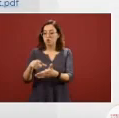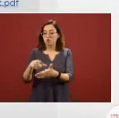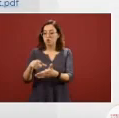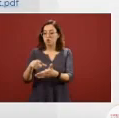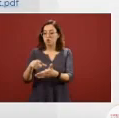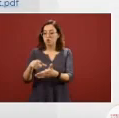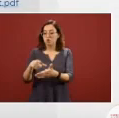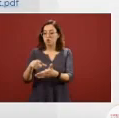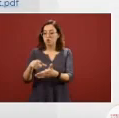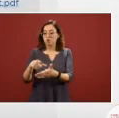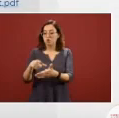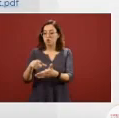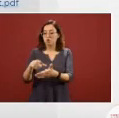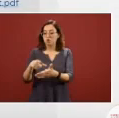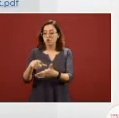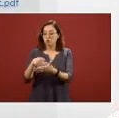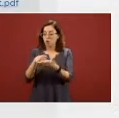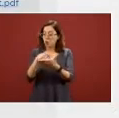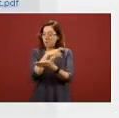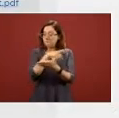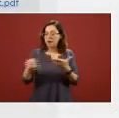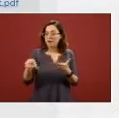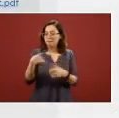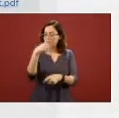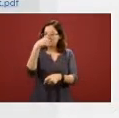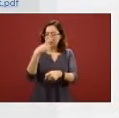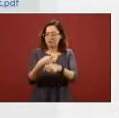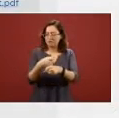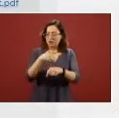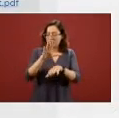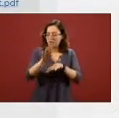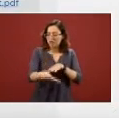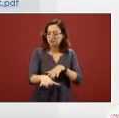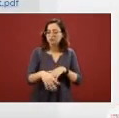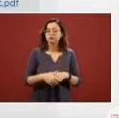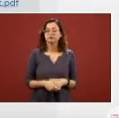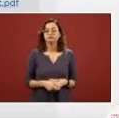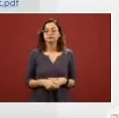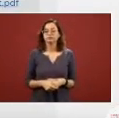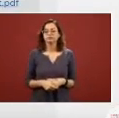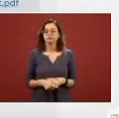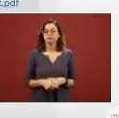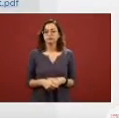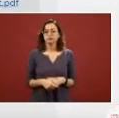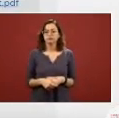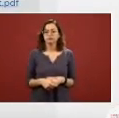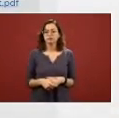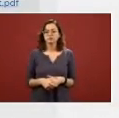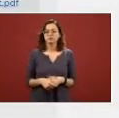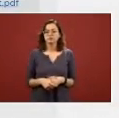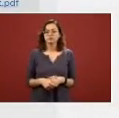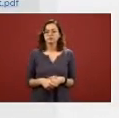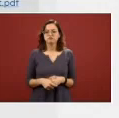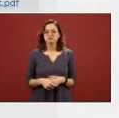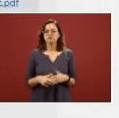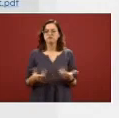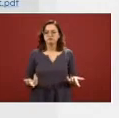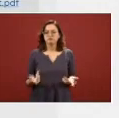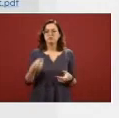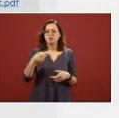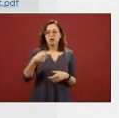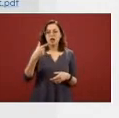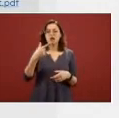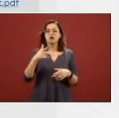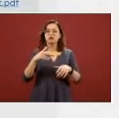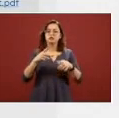dicen y después vamos a analizarlo lo que usamos fue una tasa de ataque es una tasa de ataque que se ha venido observando en diferentes